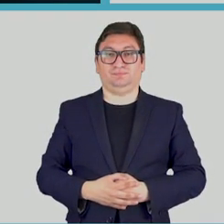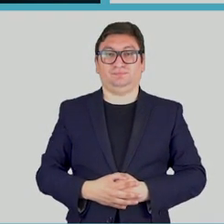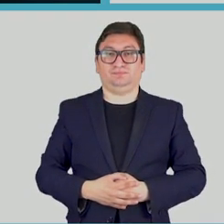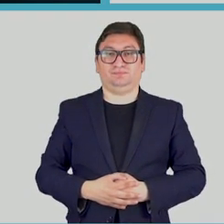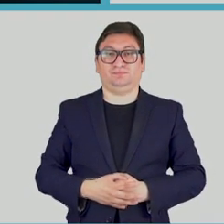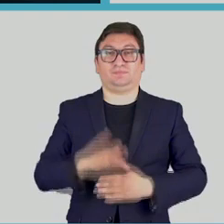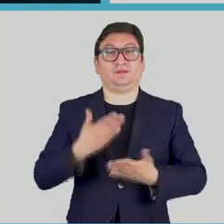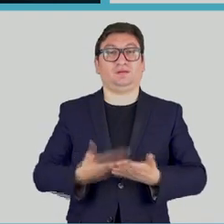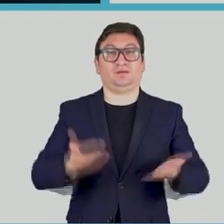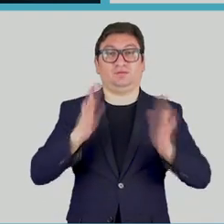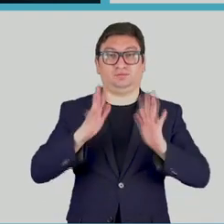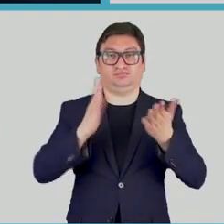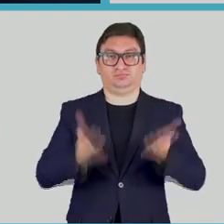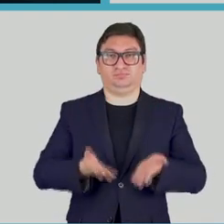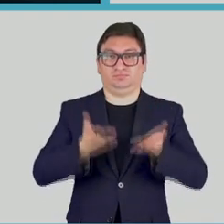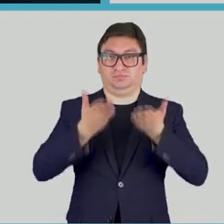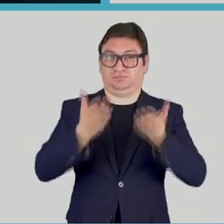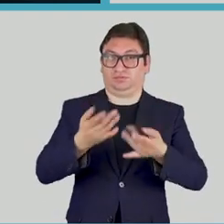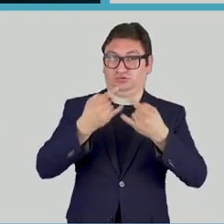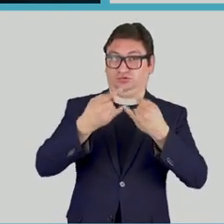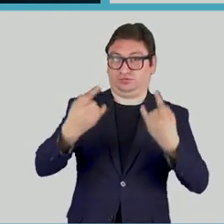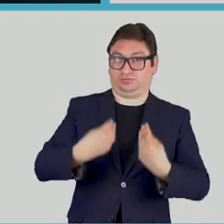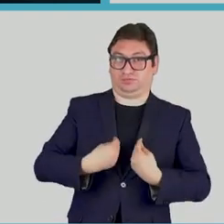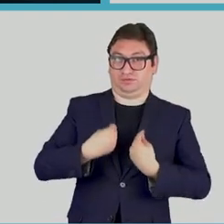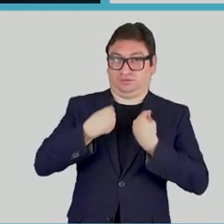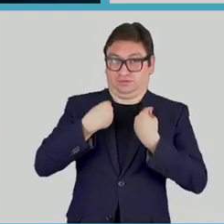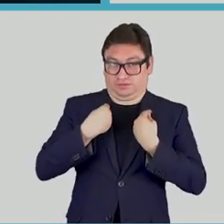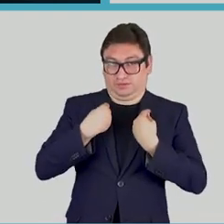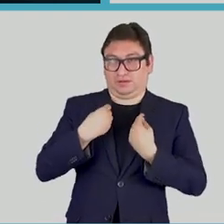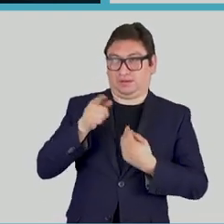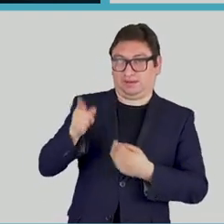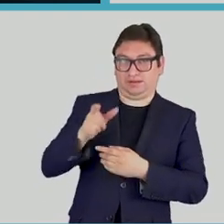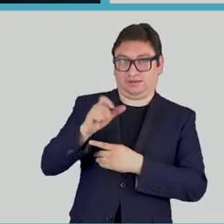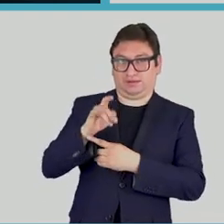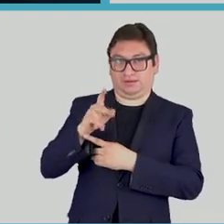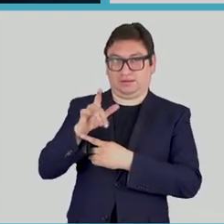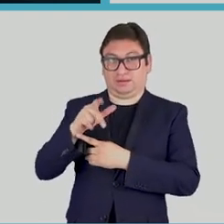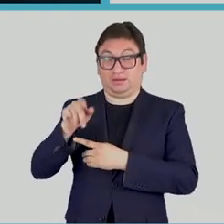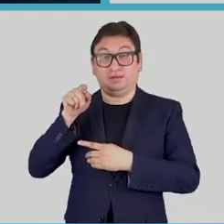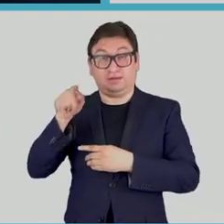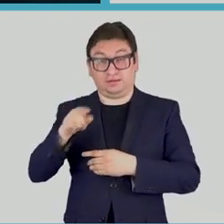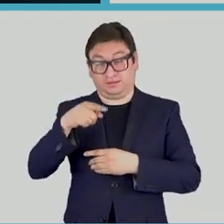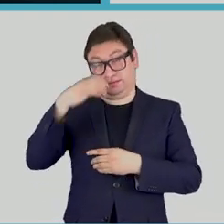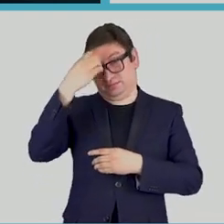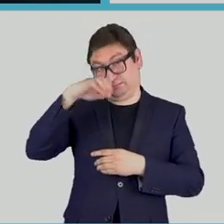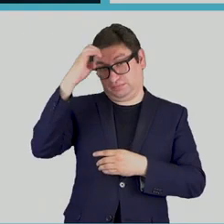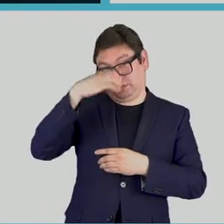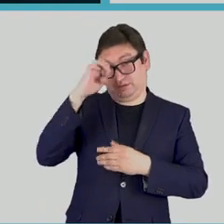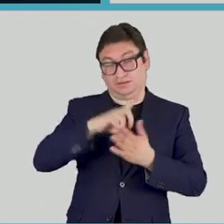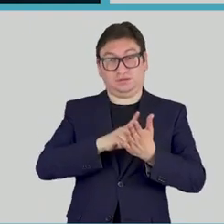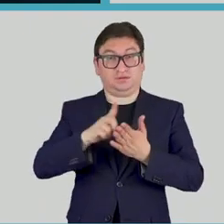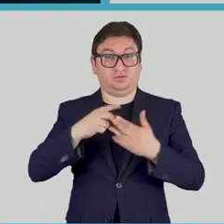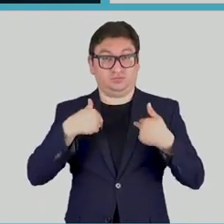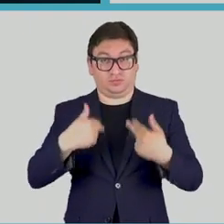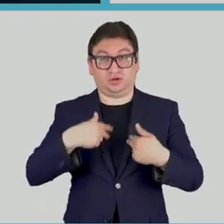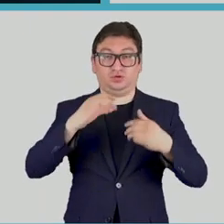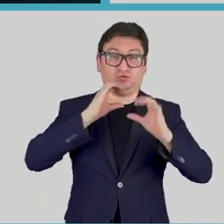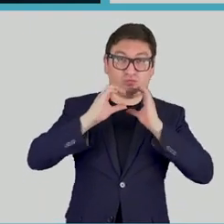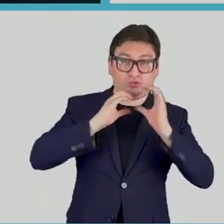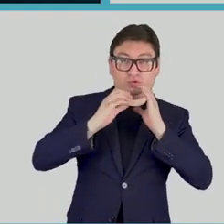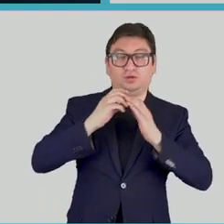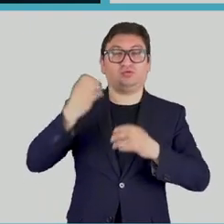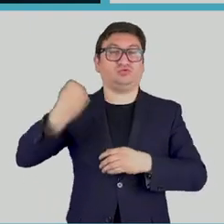en esta ocasión le ofrecemos un testimonio de vida de hikani experto en comunicación y Derechos Humanos